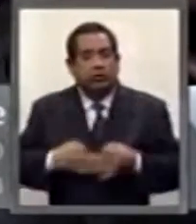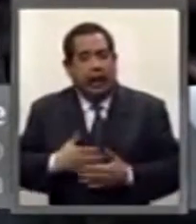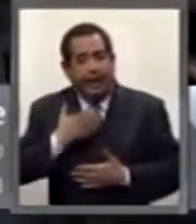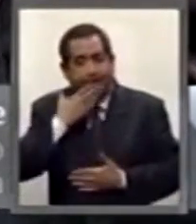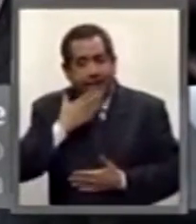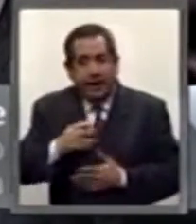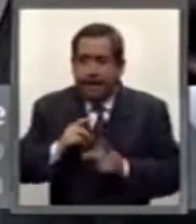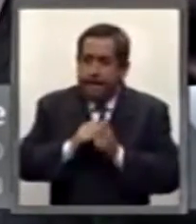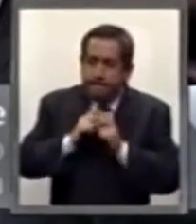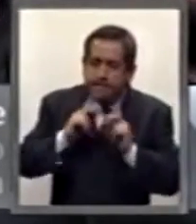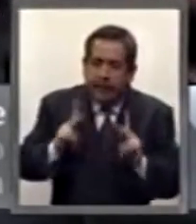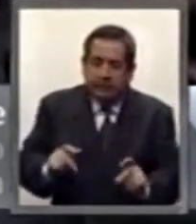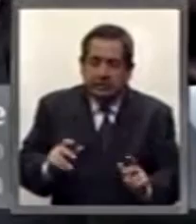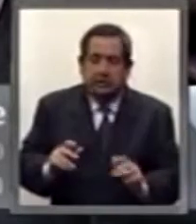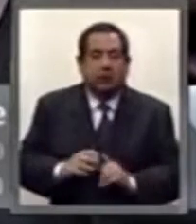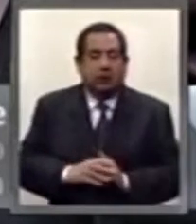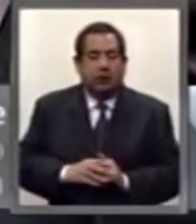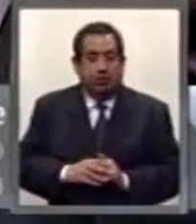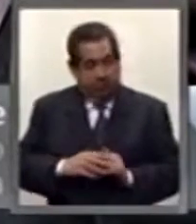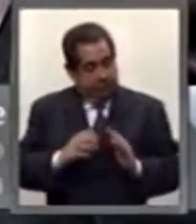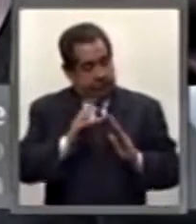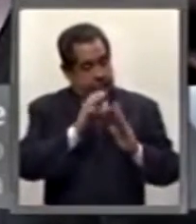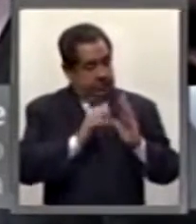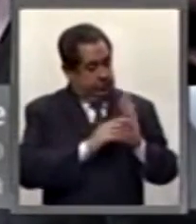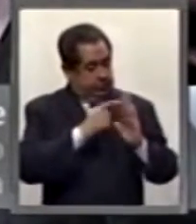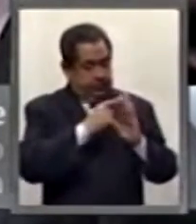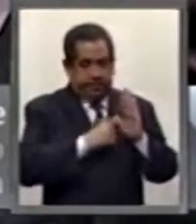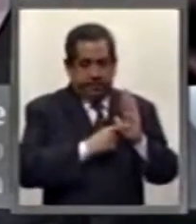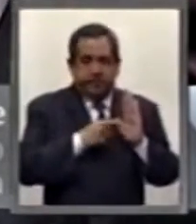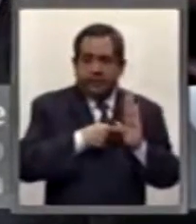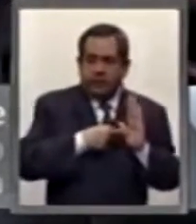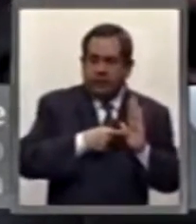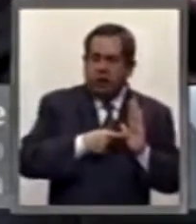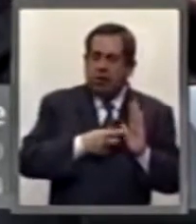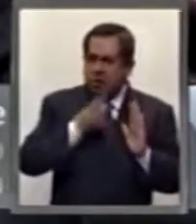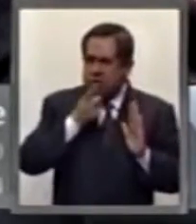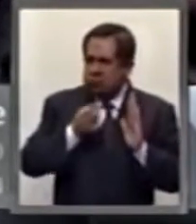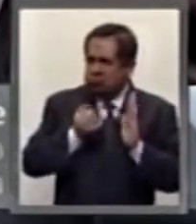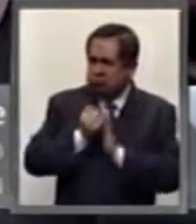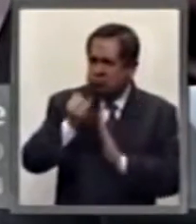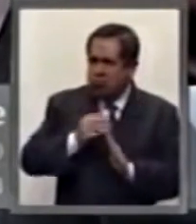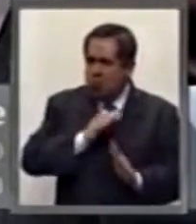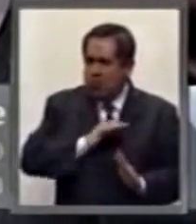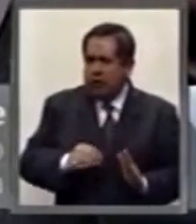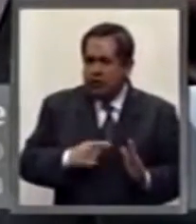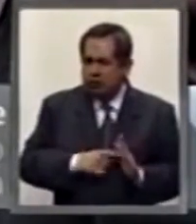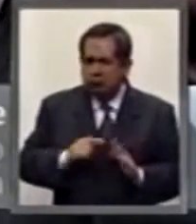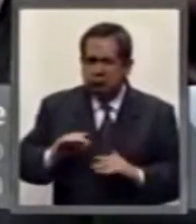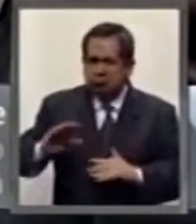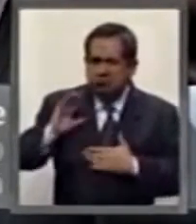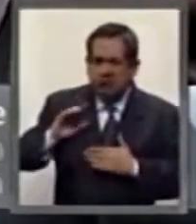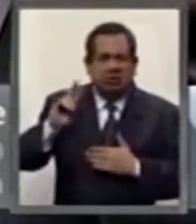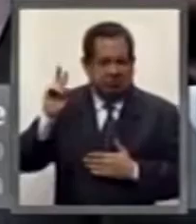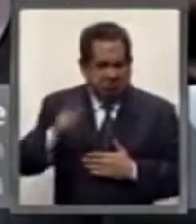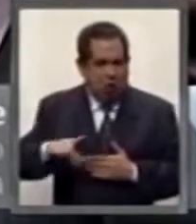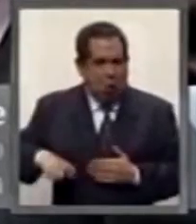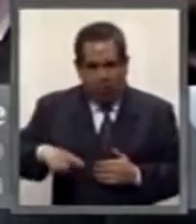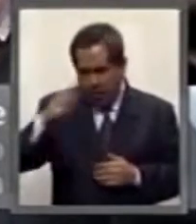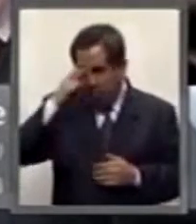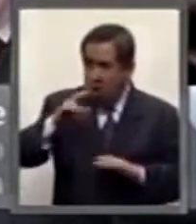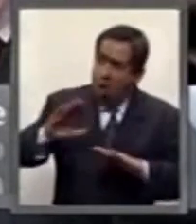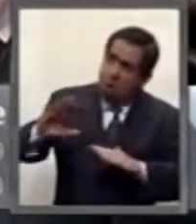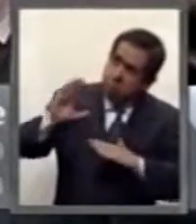Aunado esto, nuestro marco constitucional le otorga certeza y viabilidad en un compromiso contraído por el gobierno